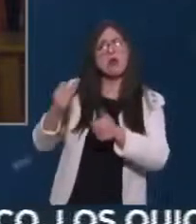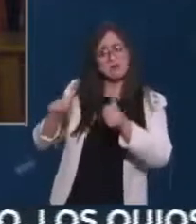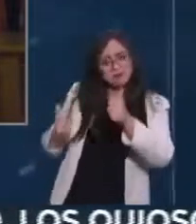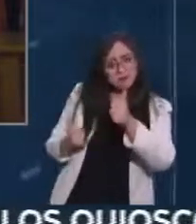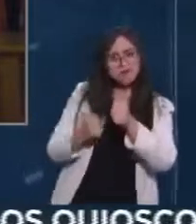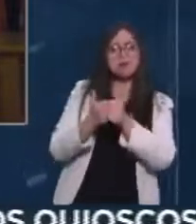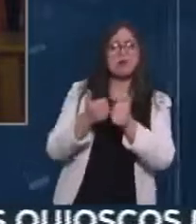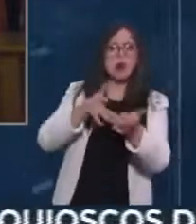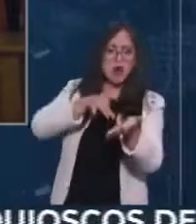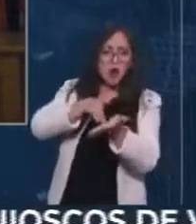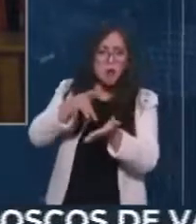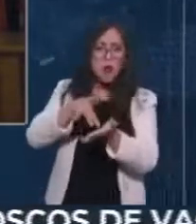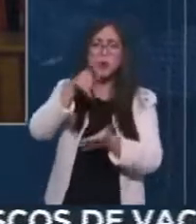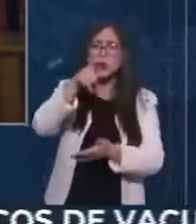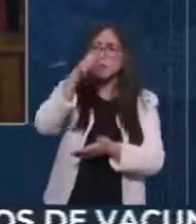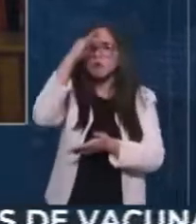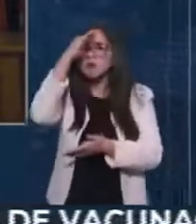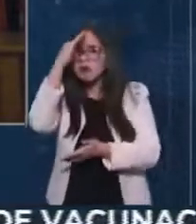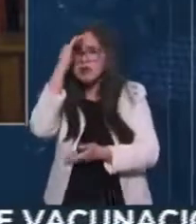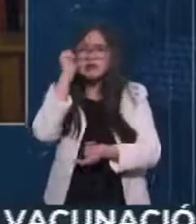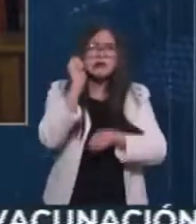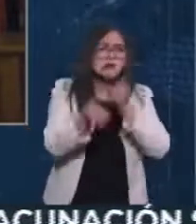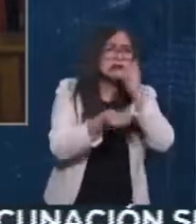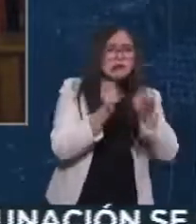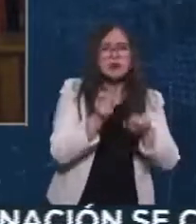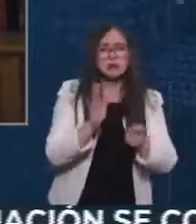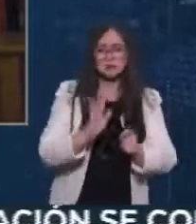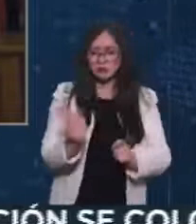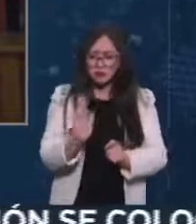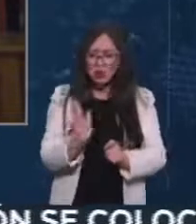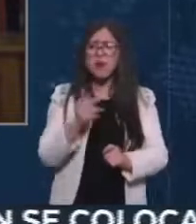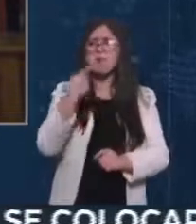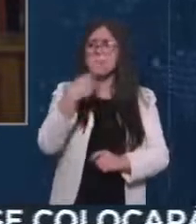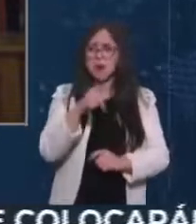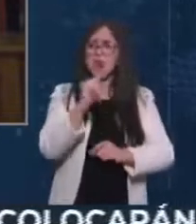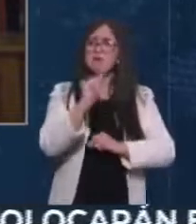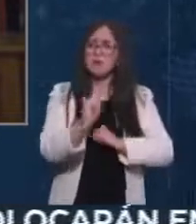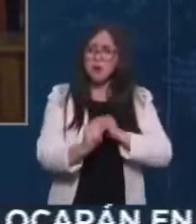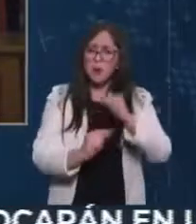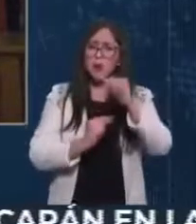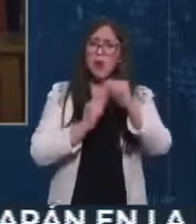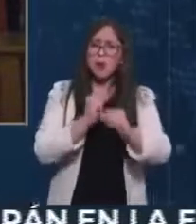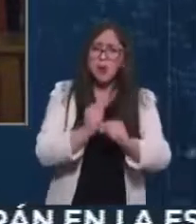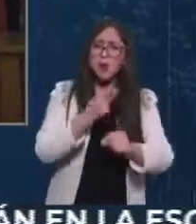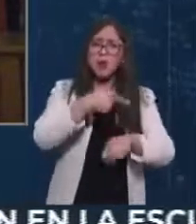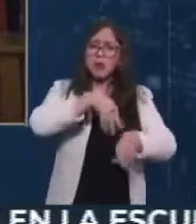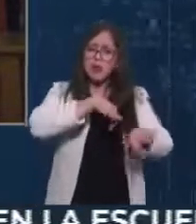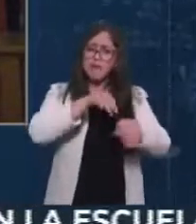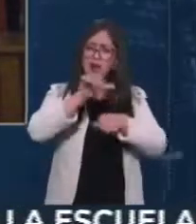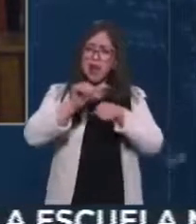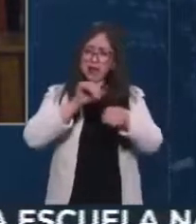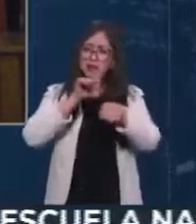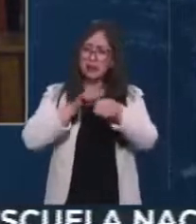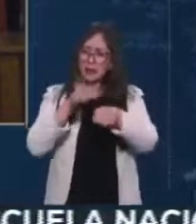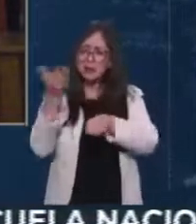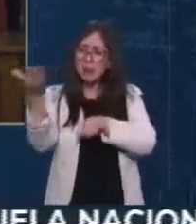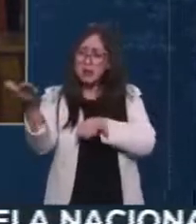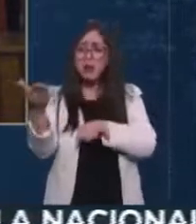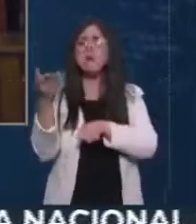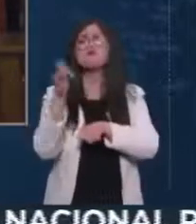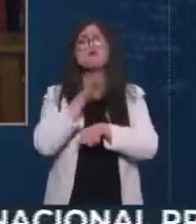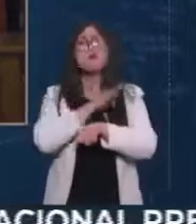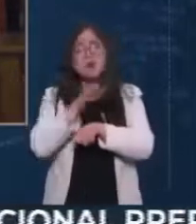que buscarle mucho. Yo creo que a medida que avance pues, esta administración pública federal, algunos de